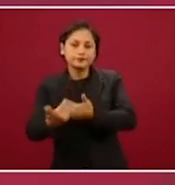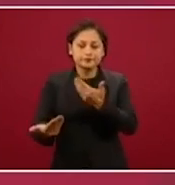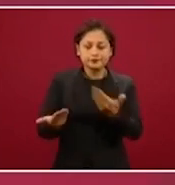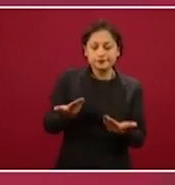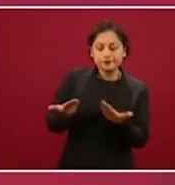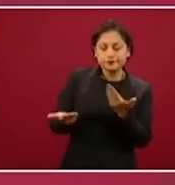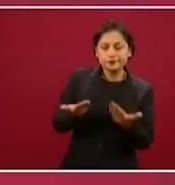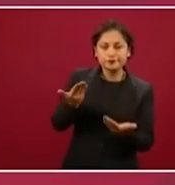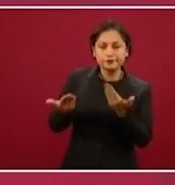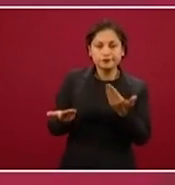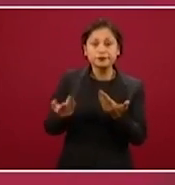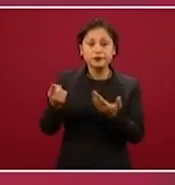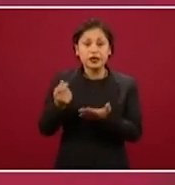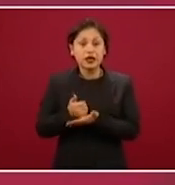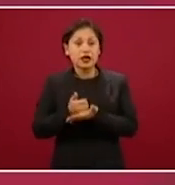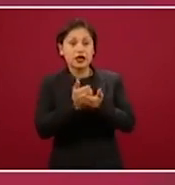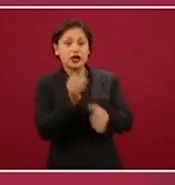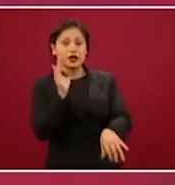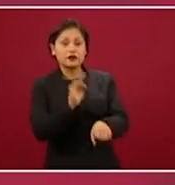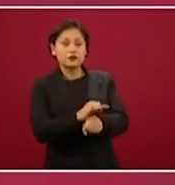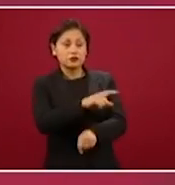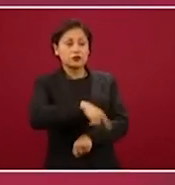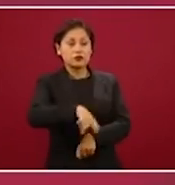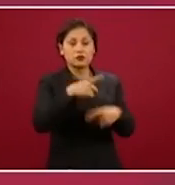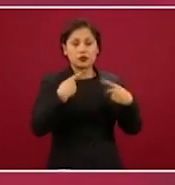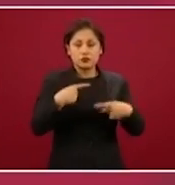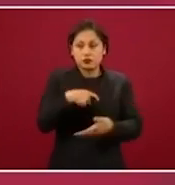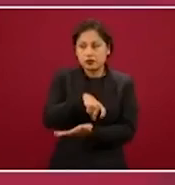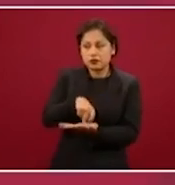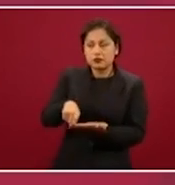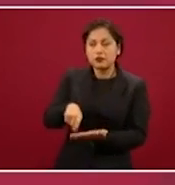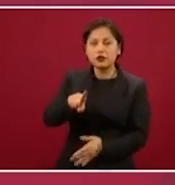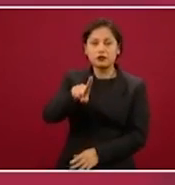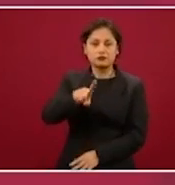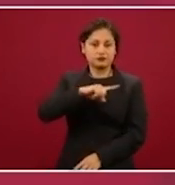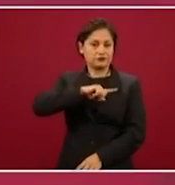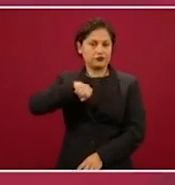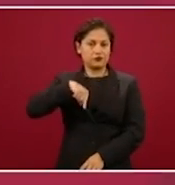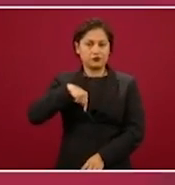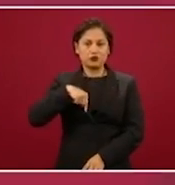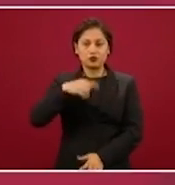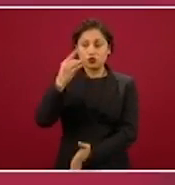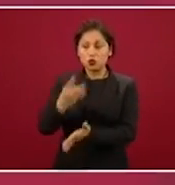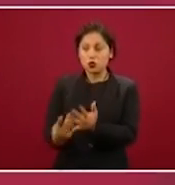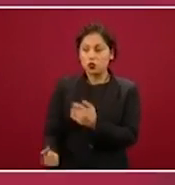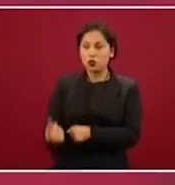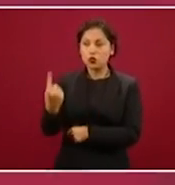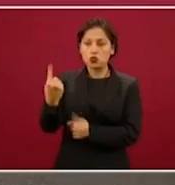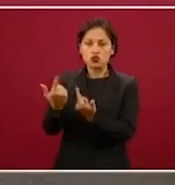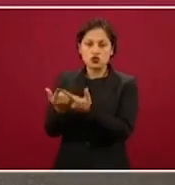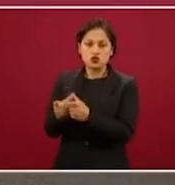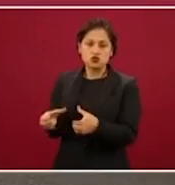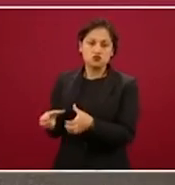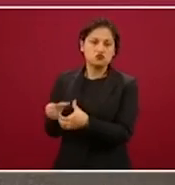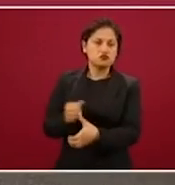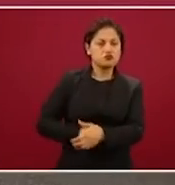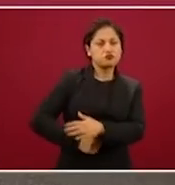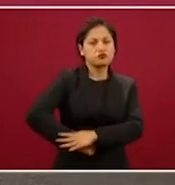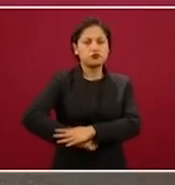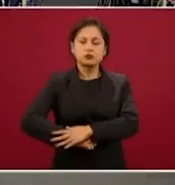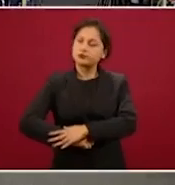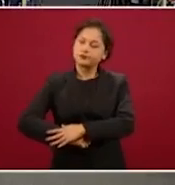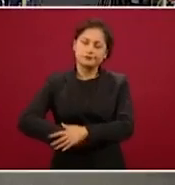No queremos monopolios. Además, está prohibido por la Constitución.